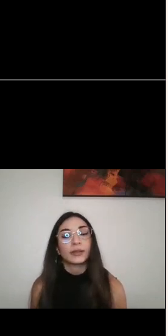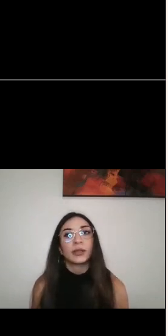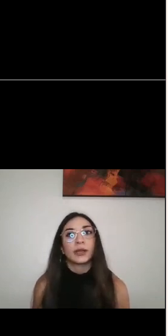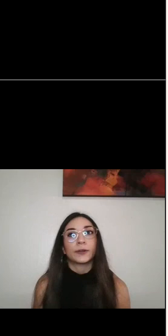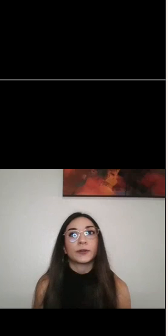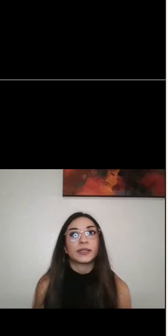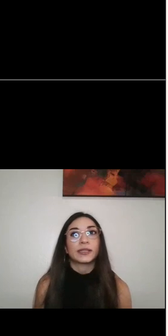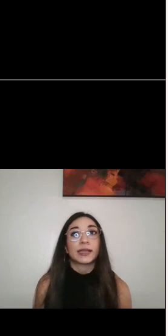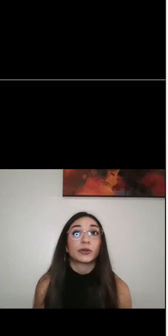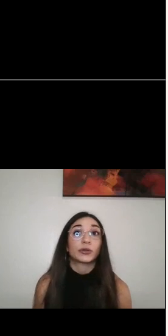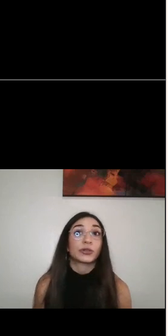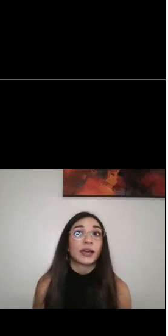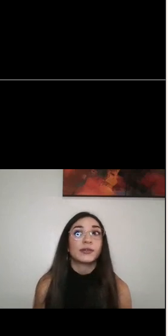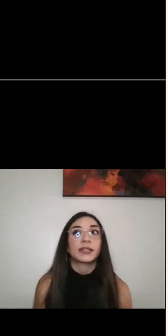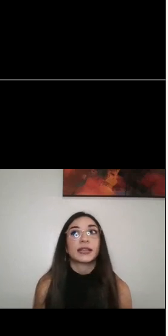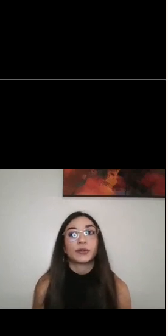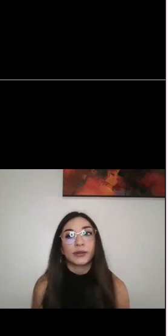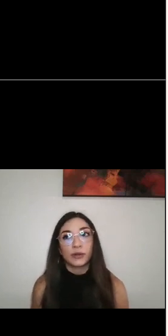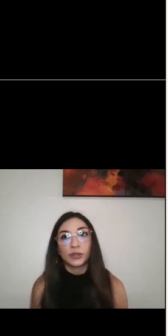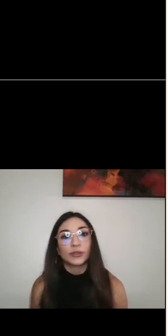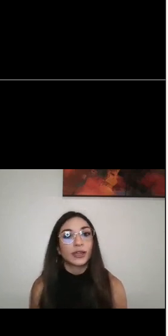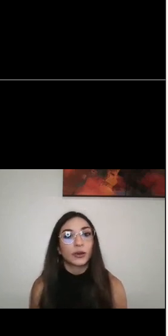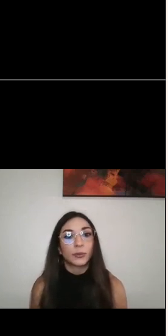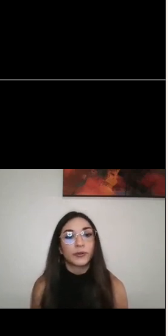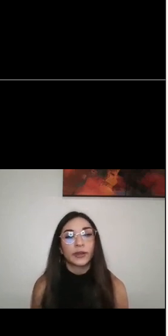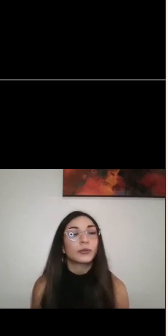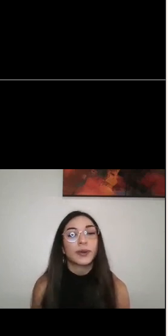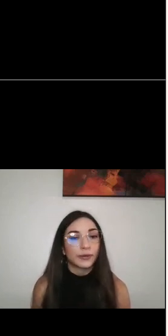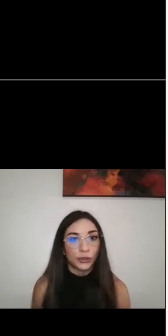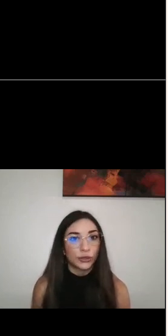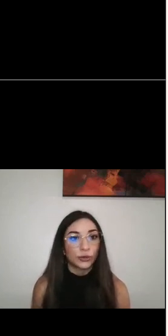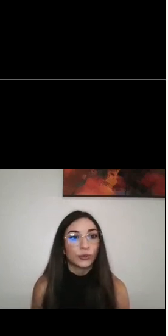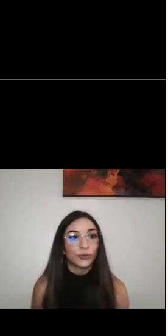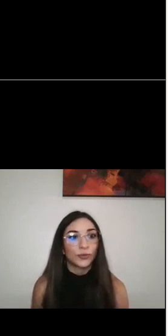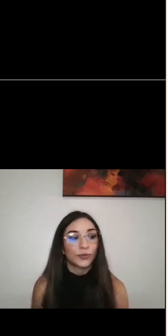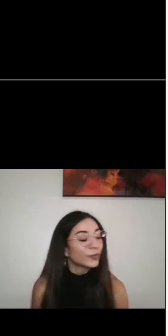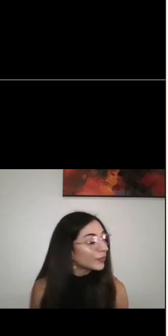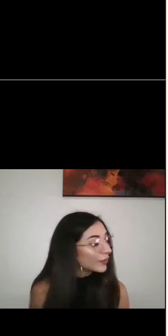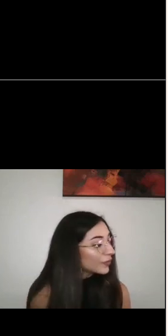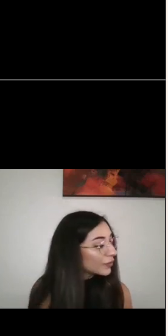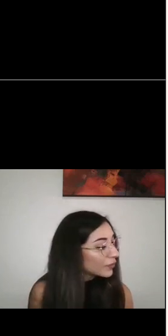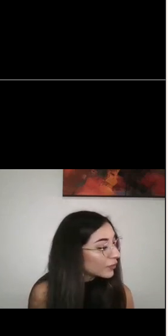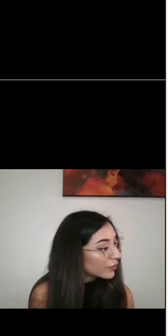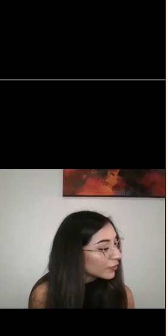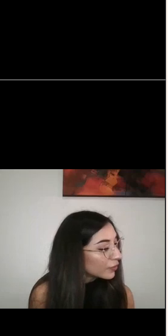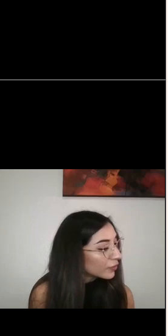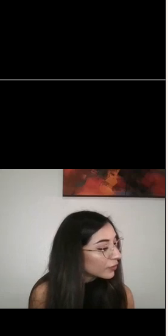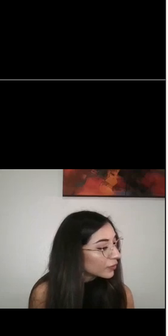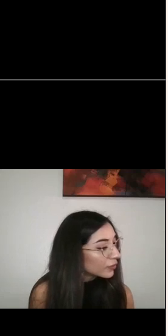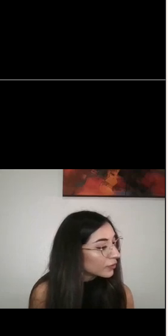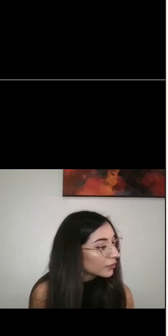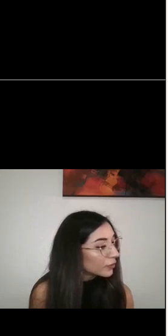otitis. Entonces, a los 2 años se le hizo una evaluación, salió perfecto. Está para